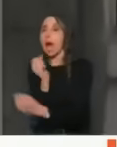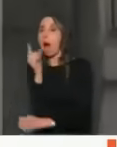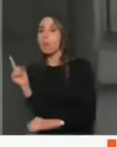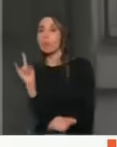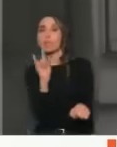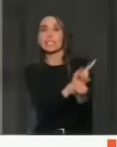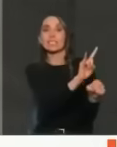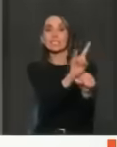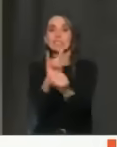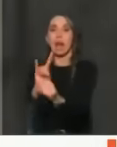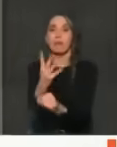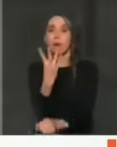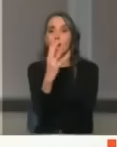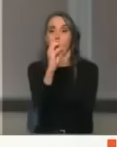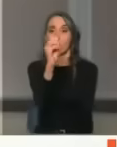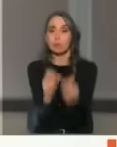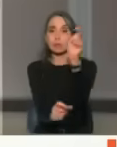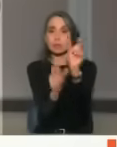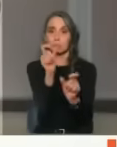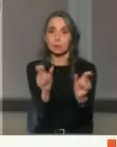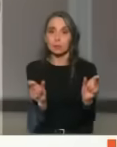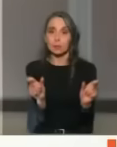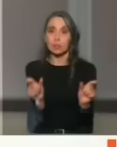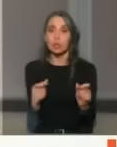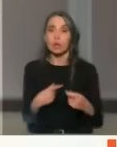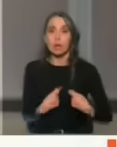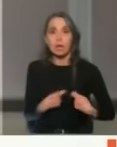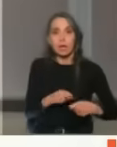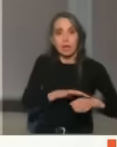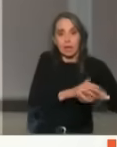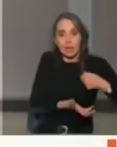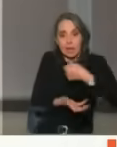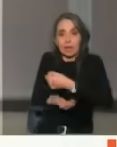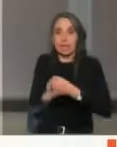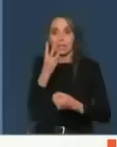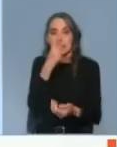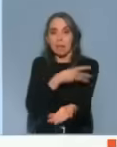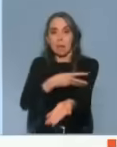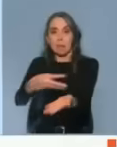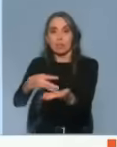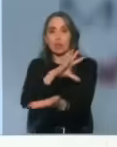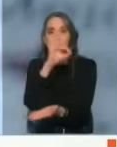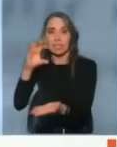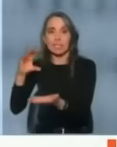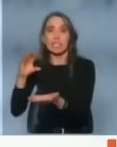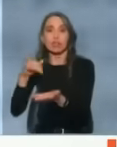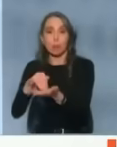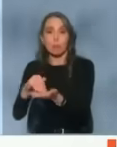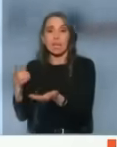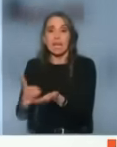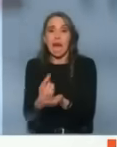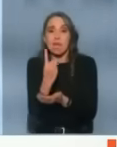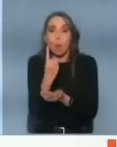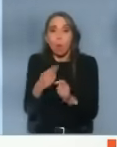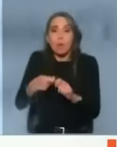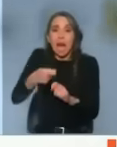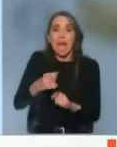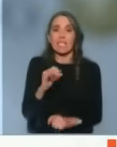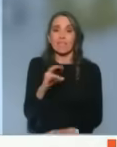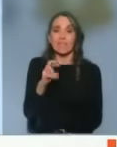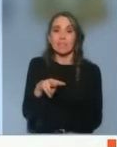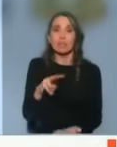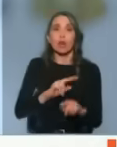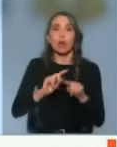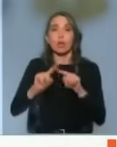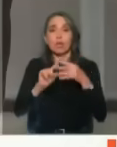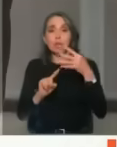más de 40 personas. Invertí como 3.500.000 aproximadamente. Gané una pura vez una inversión y el resto fueron